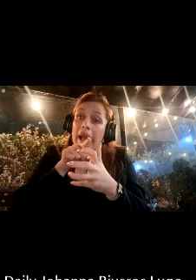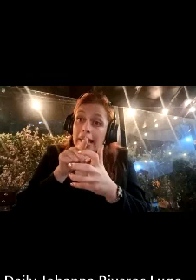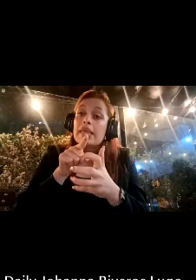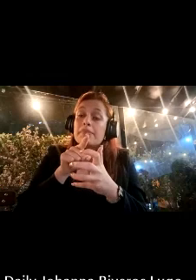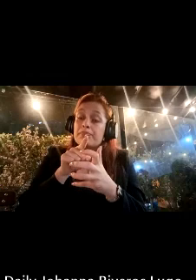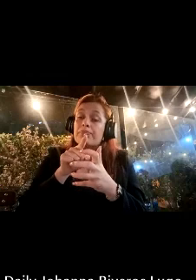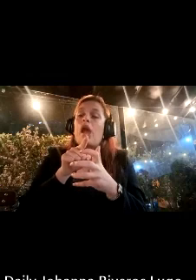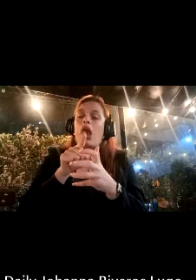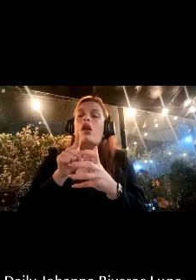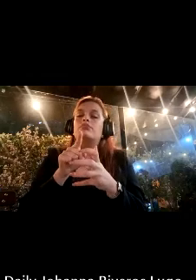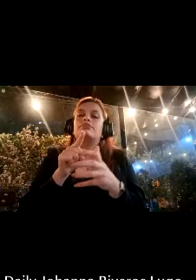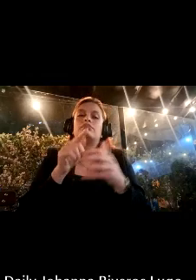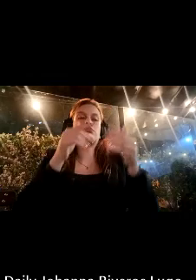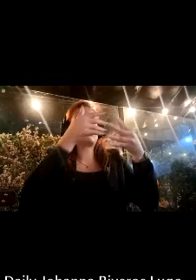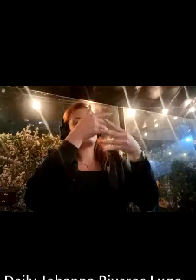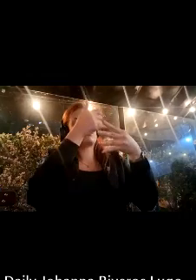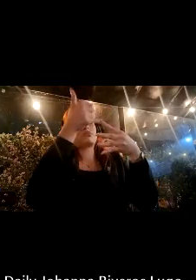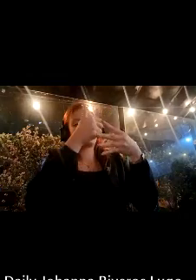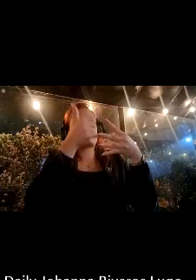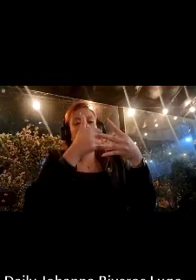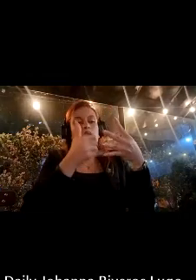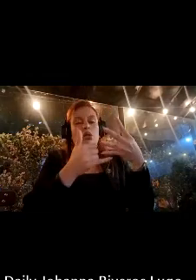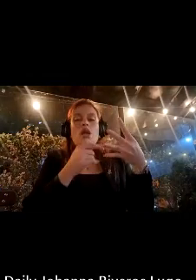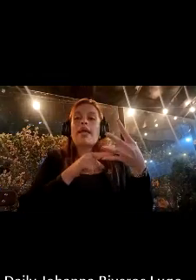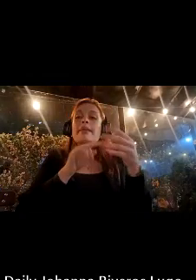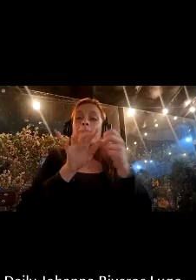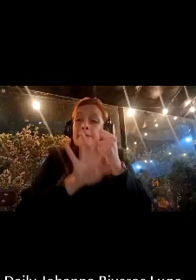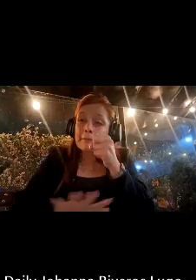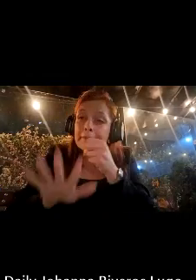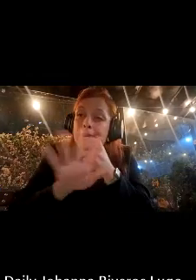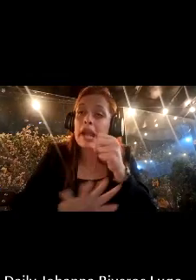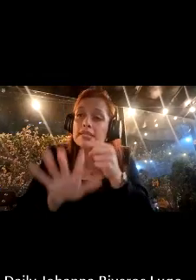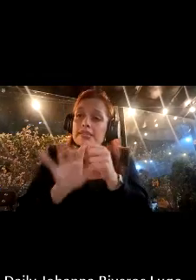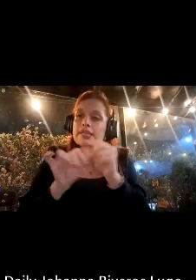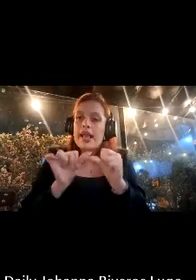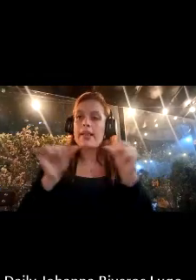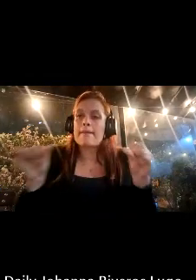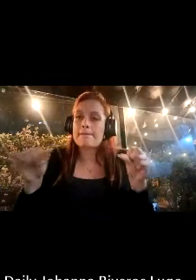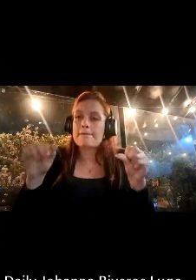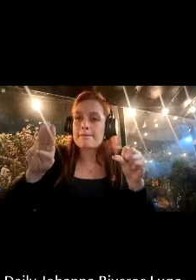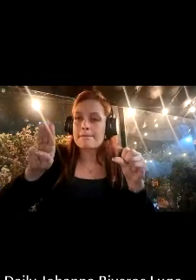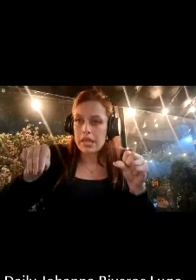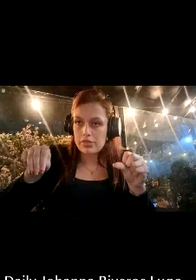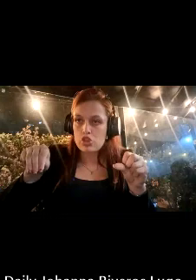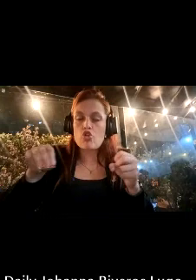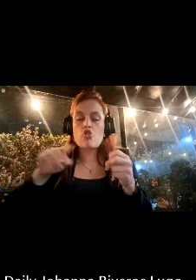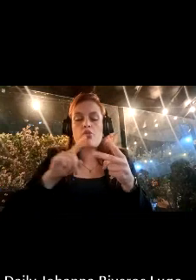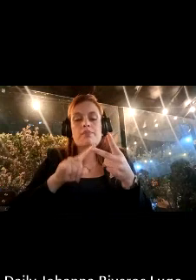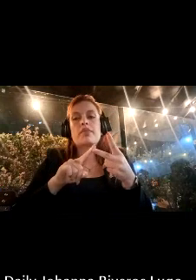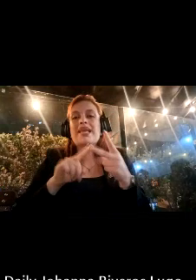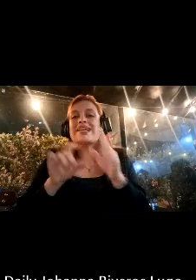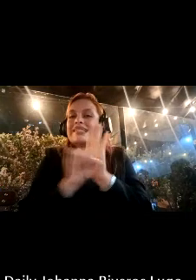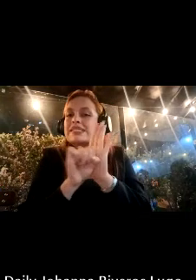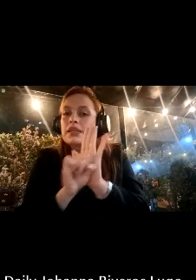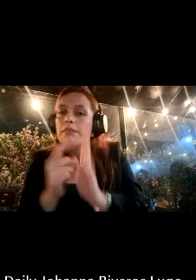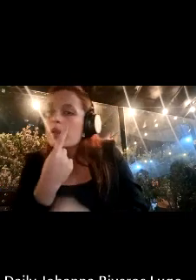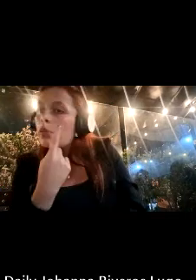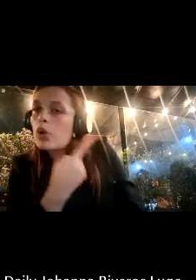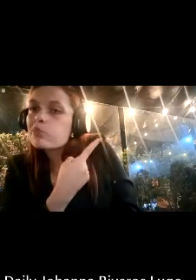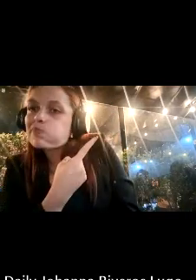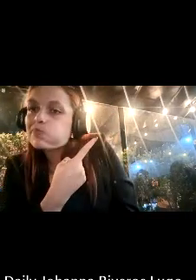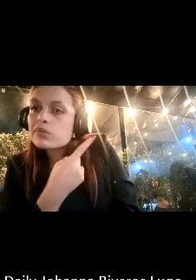la unidad básica tenemos el metro en el sistema internacional y el símbolo pues es la M. Para